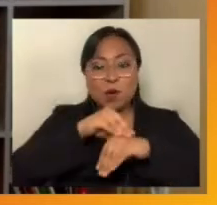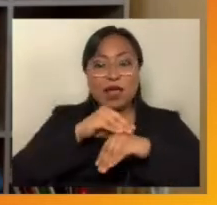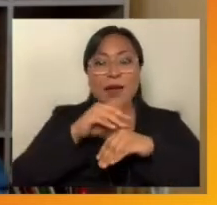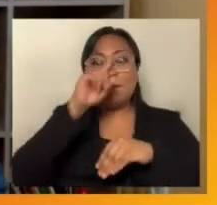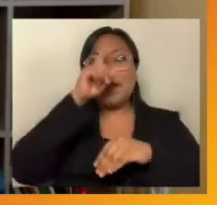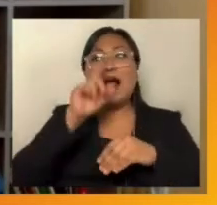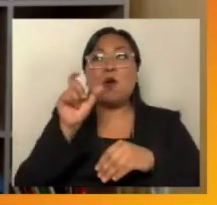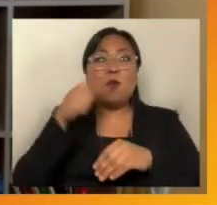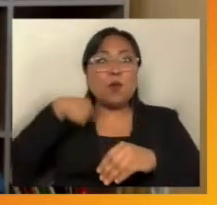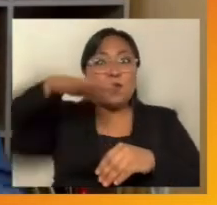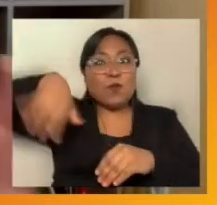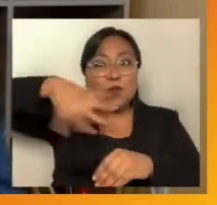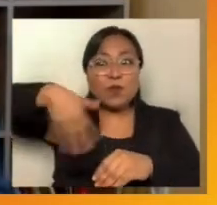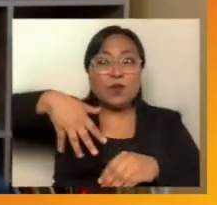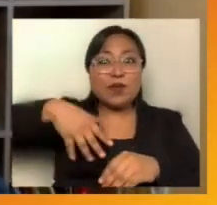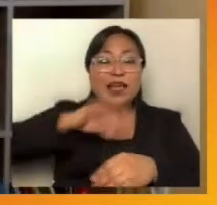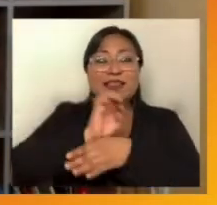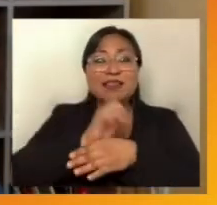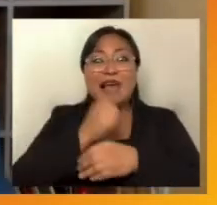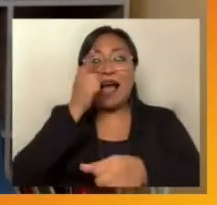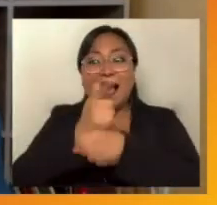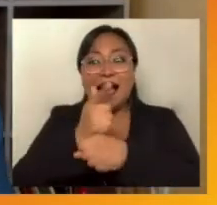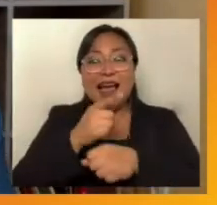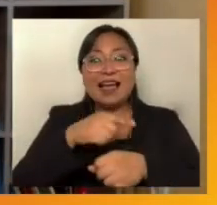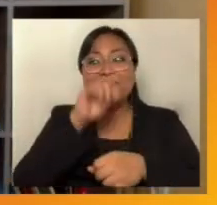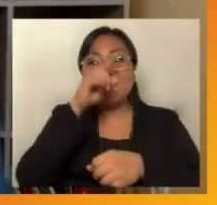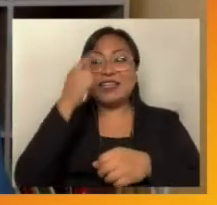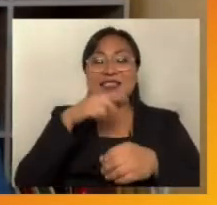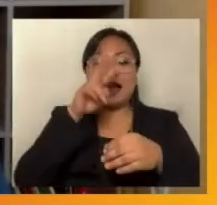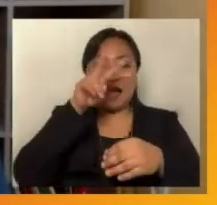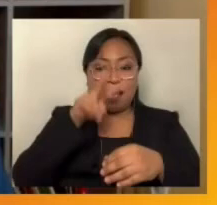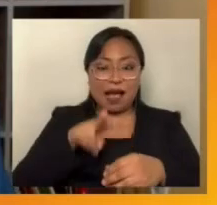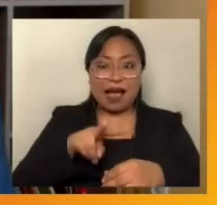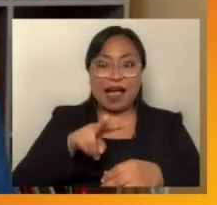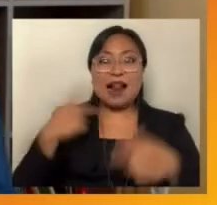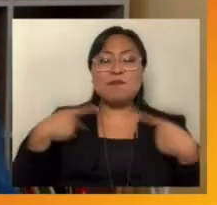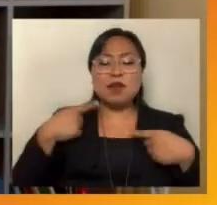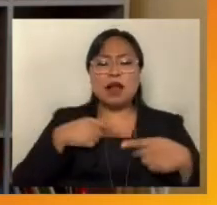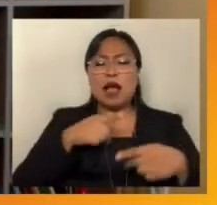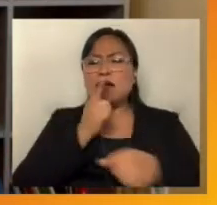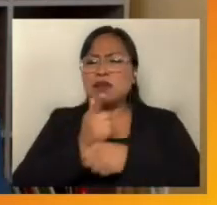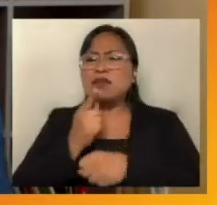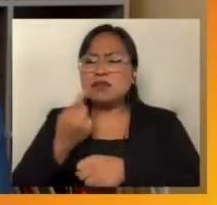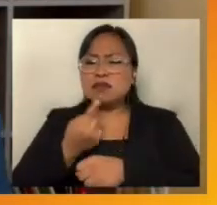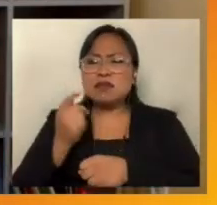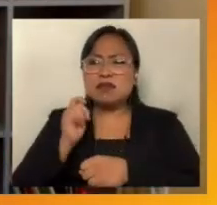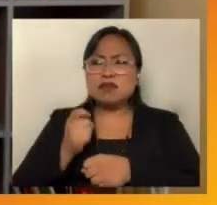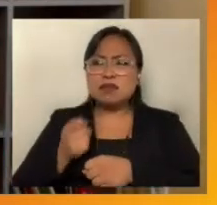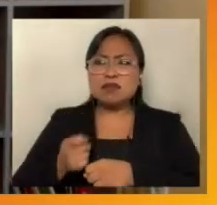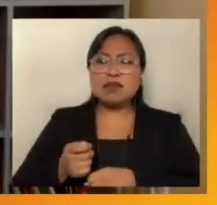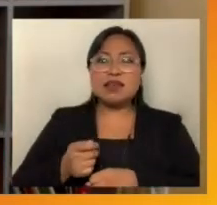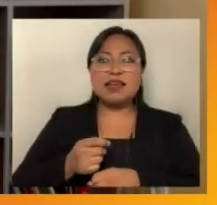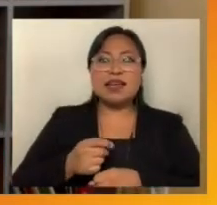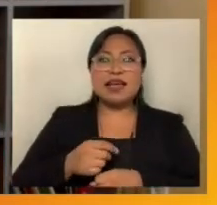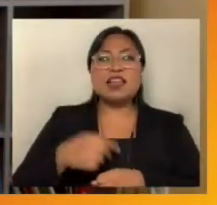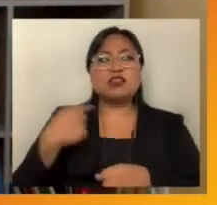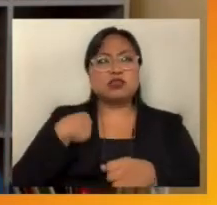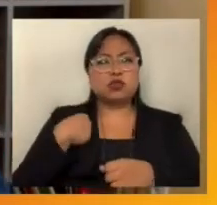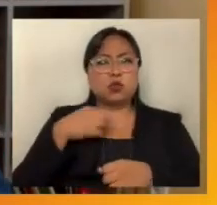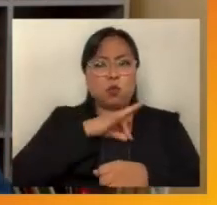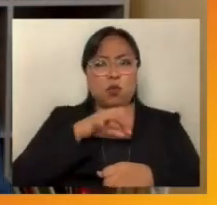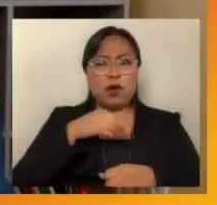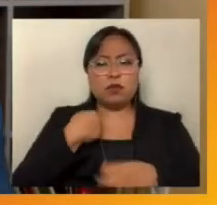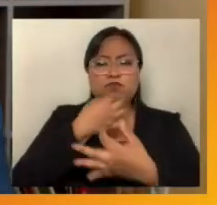que pueda salir en las búsquedas de otras personas. ¿Tengo que publicar como empresa o como